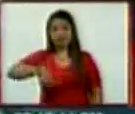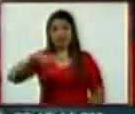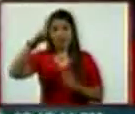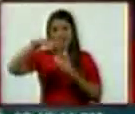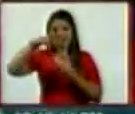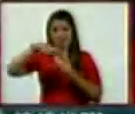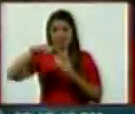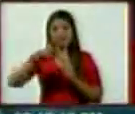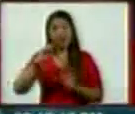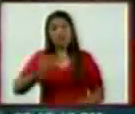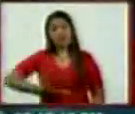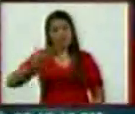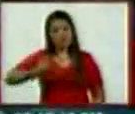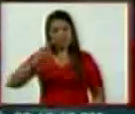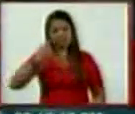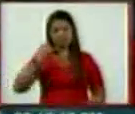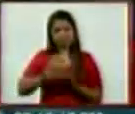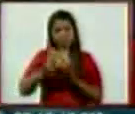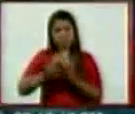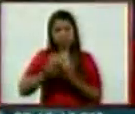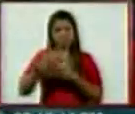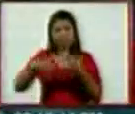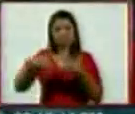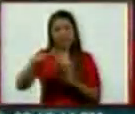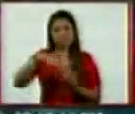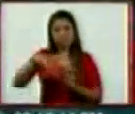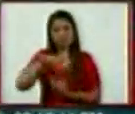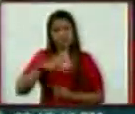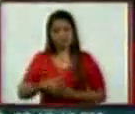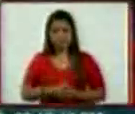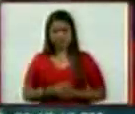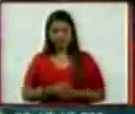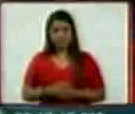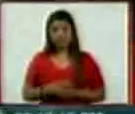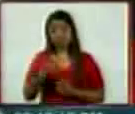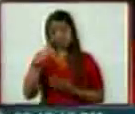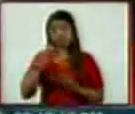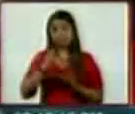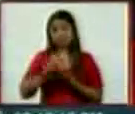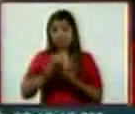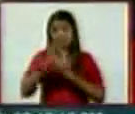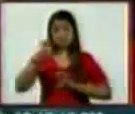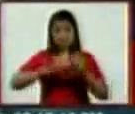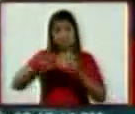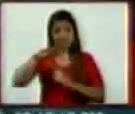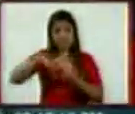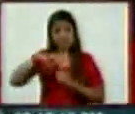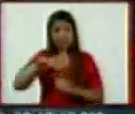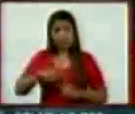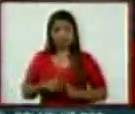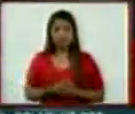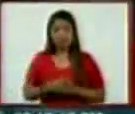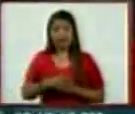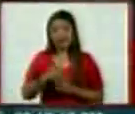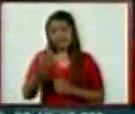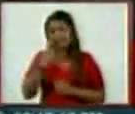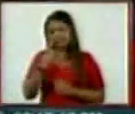Es importante estudiar las causas del fenómeno, estudiar los orígenes del fenómeno,